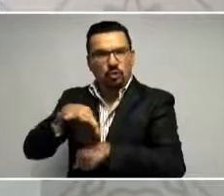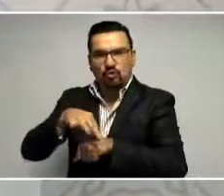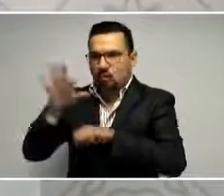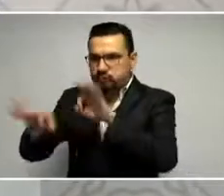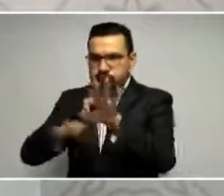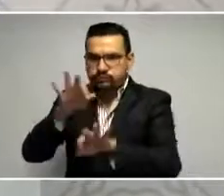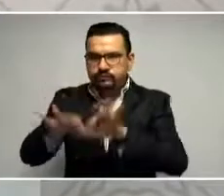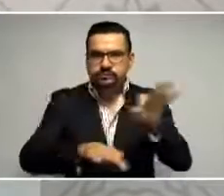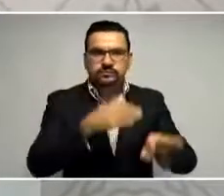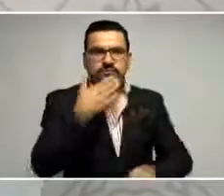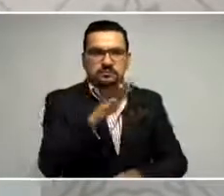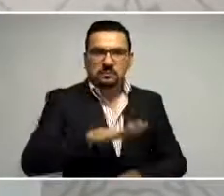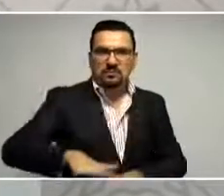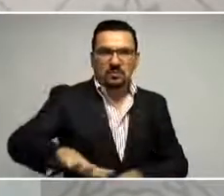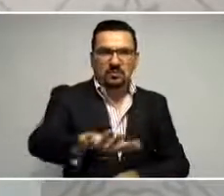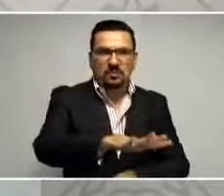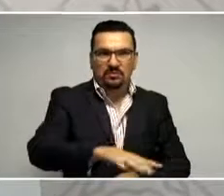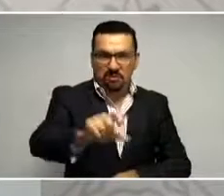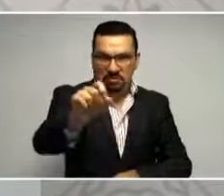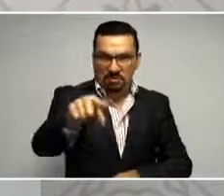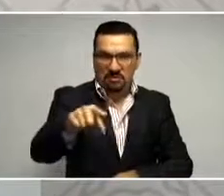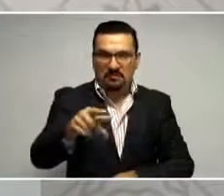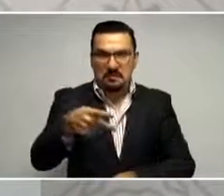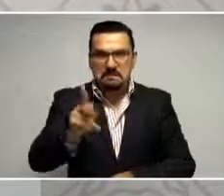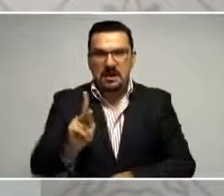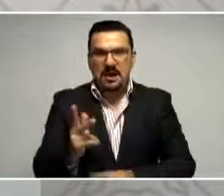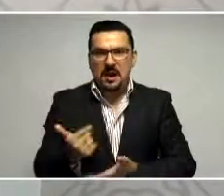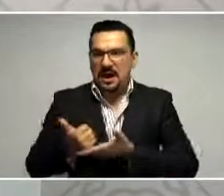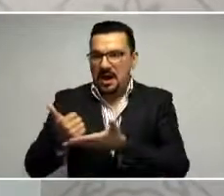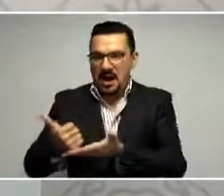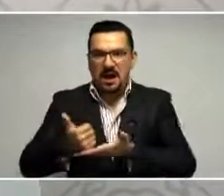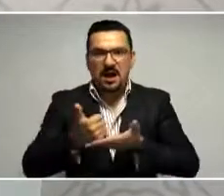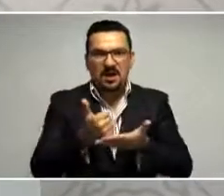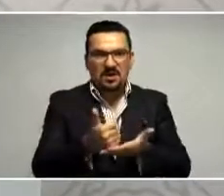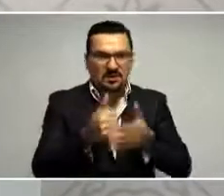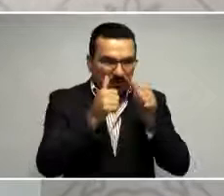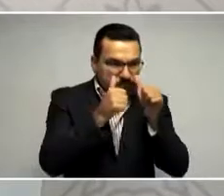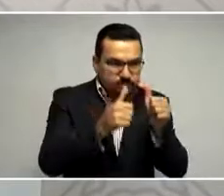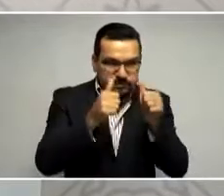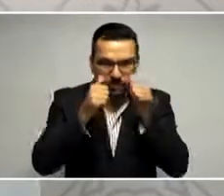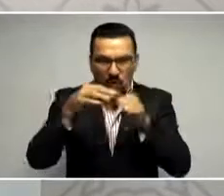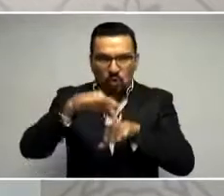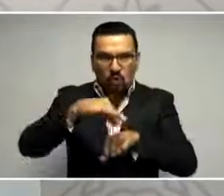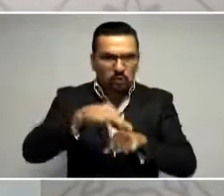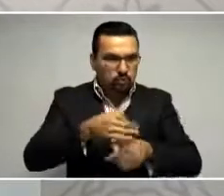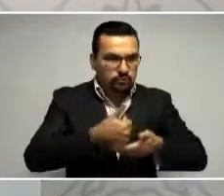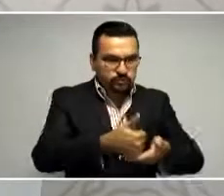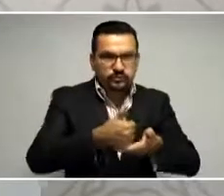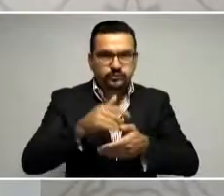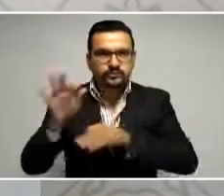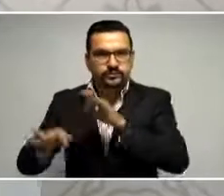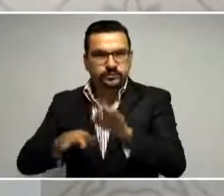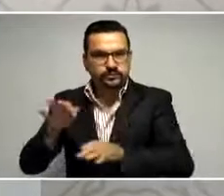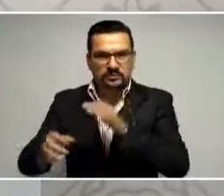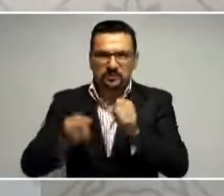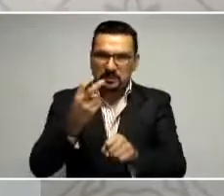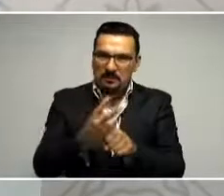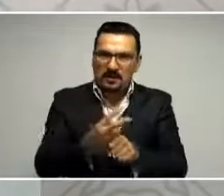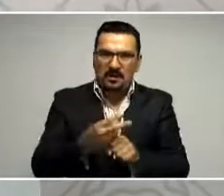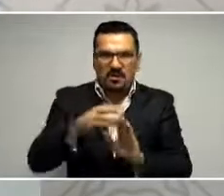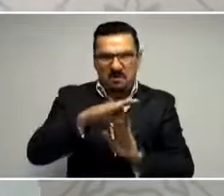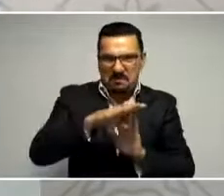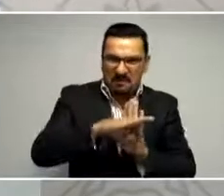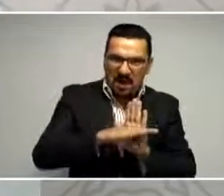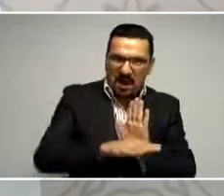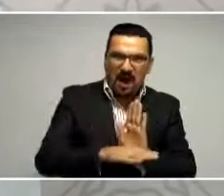necesitan. De hecho, para darles atención médica oportuna y reducir